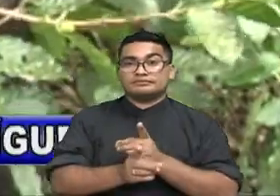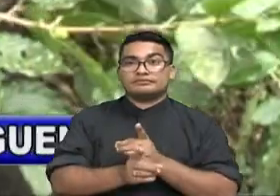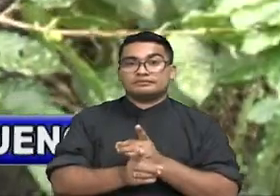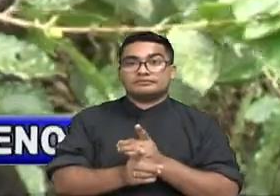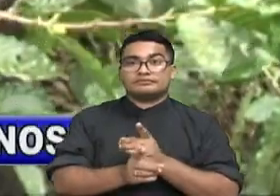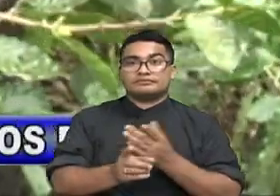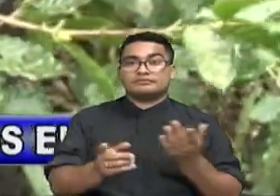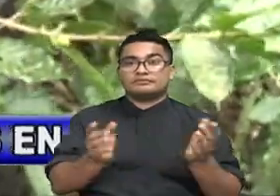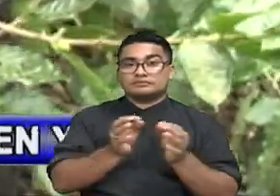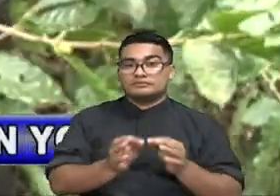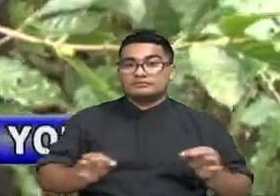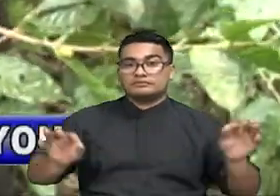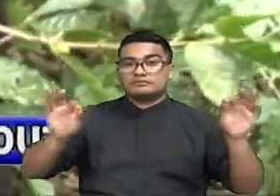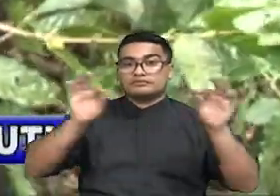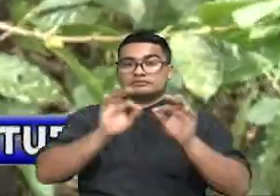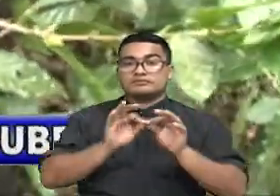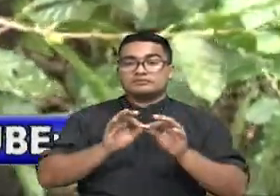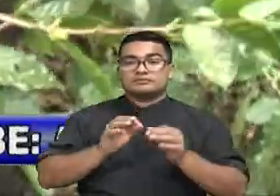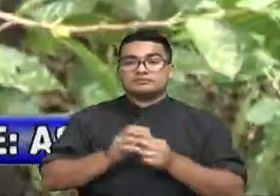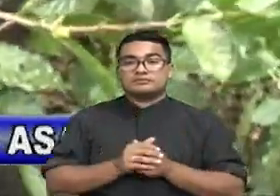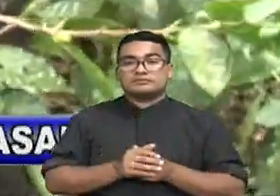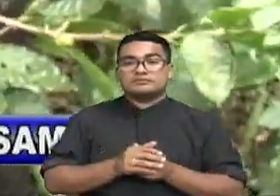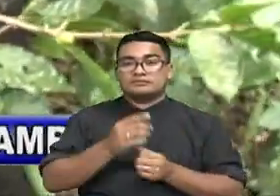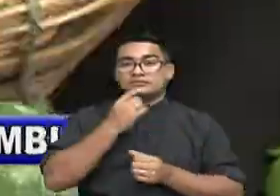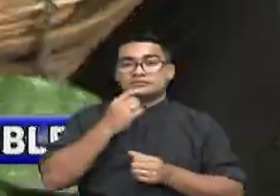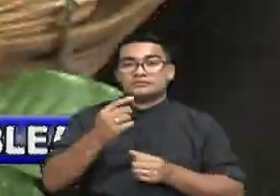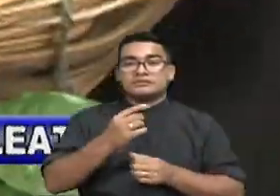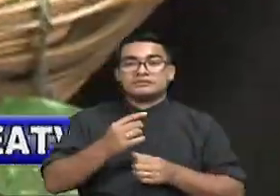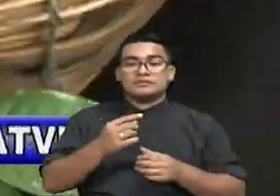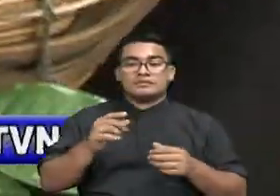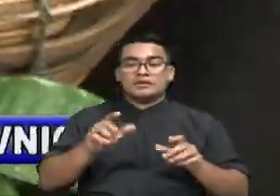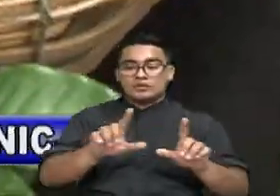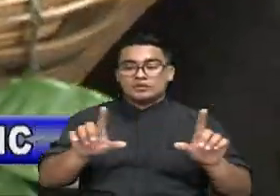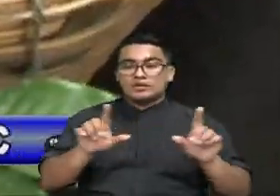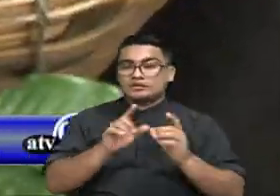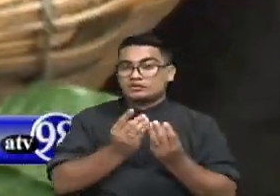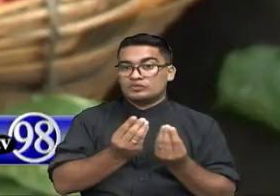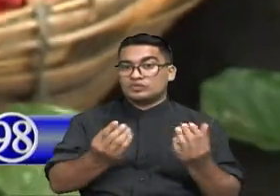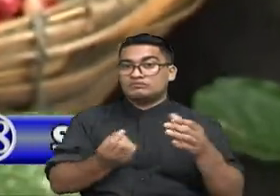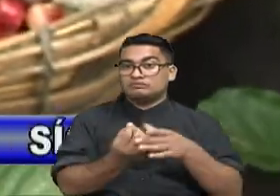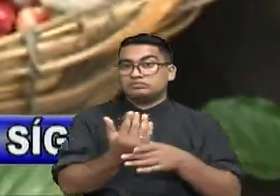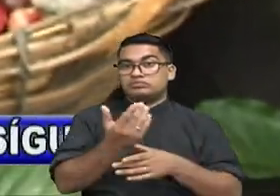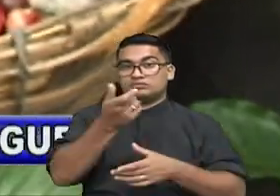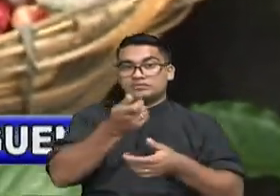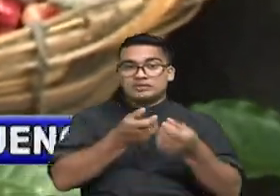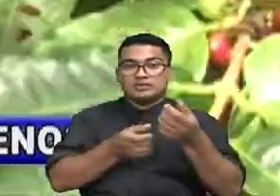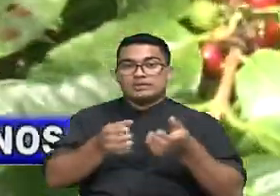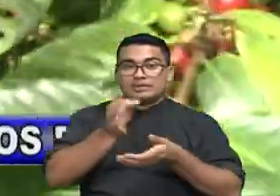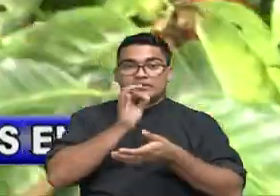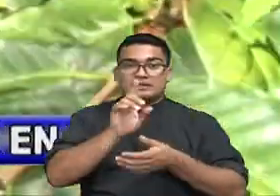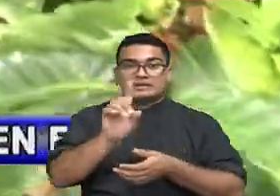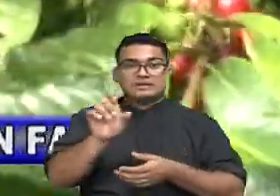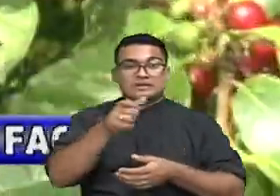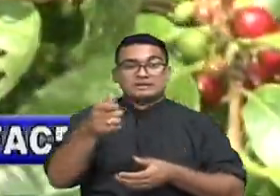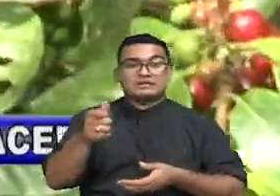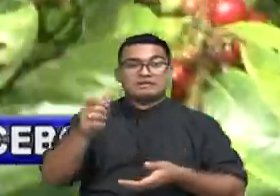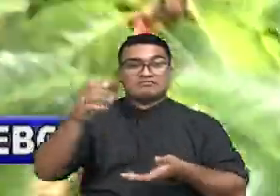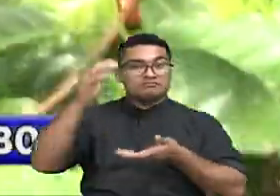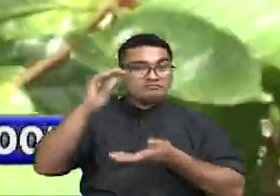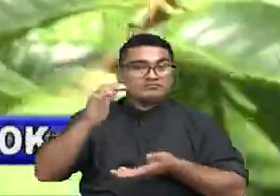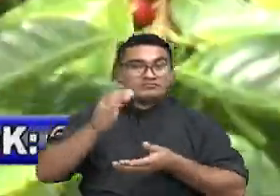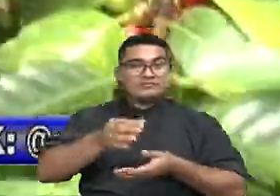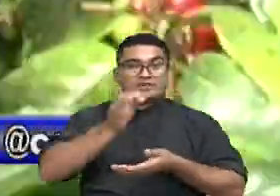la formulación. La productividad por manzana sembrada pasó en los últimos años de 12 a 16 quintales de